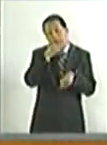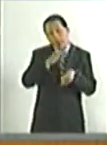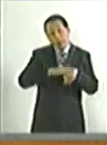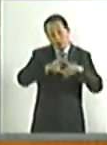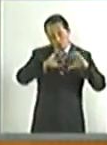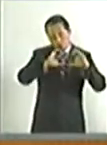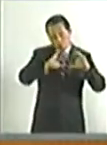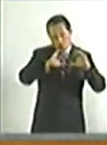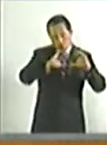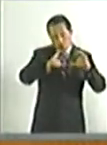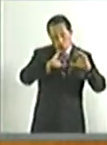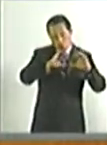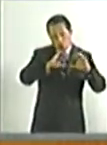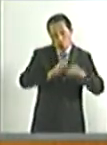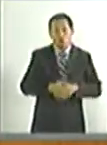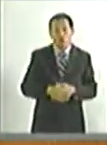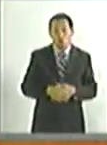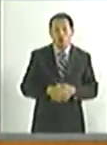precaución.